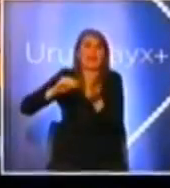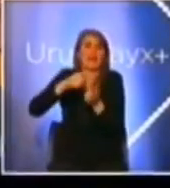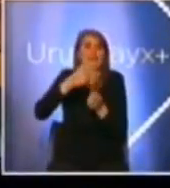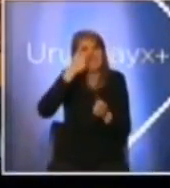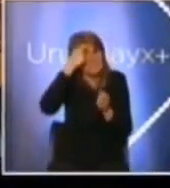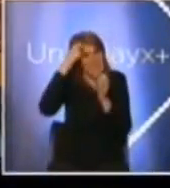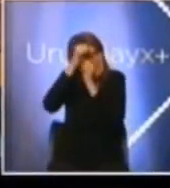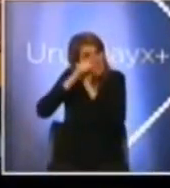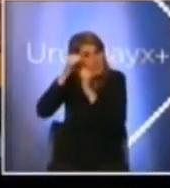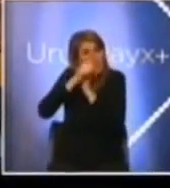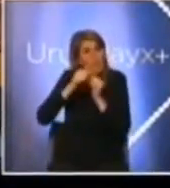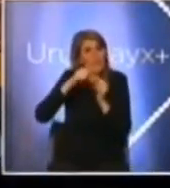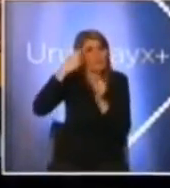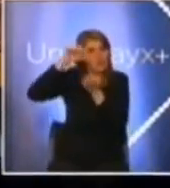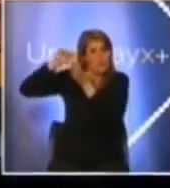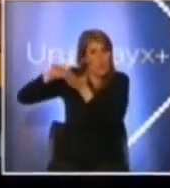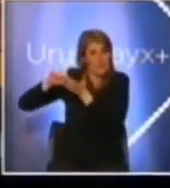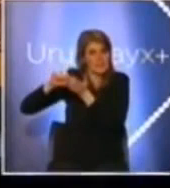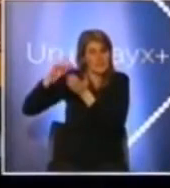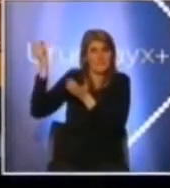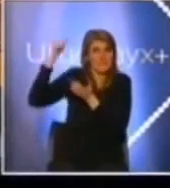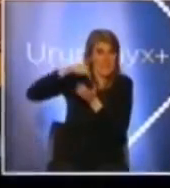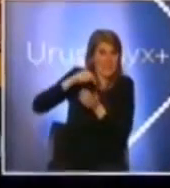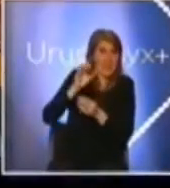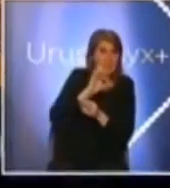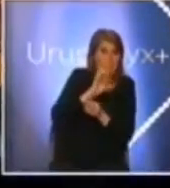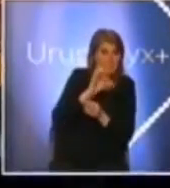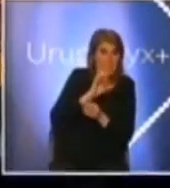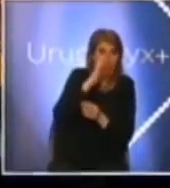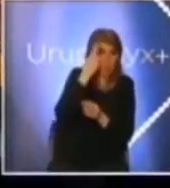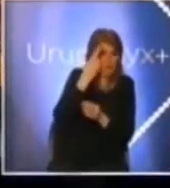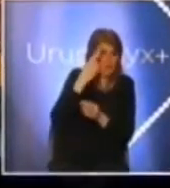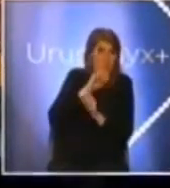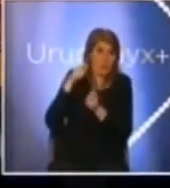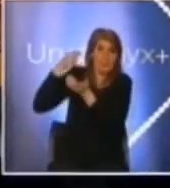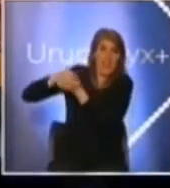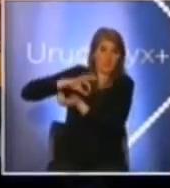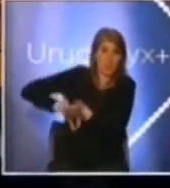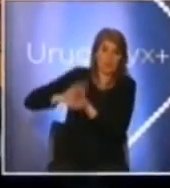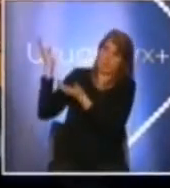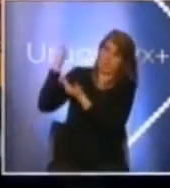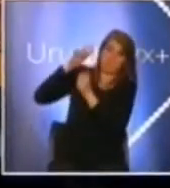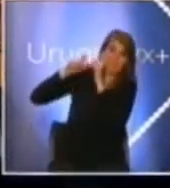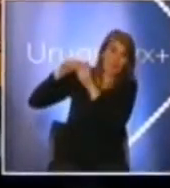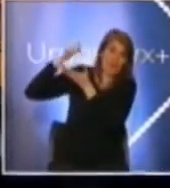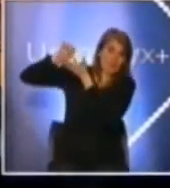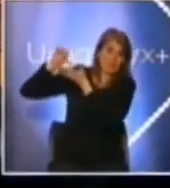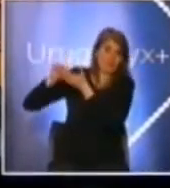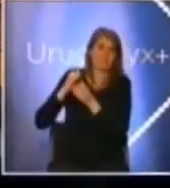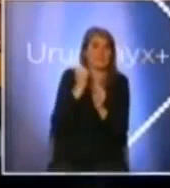técnicos expertos extranjeros en empresas uruguayas. Trabajaremos para atraer al Uruguay